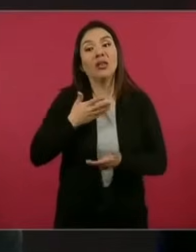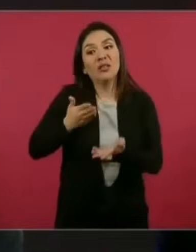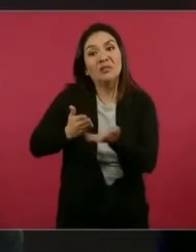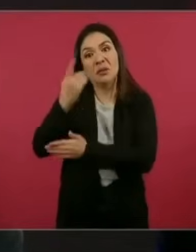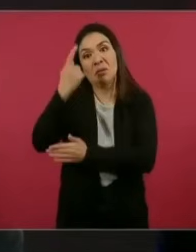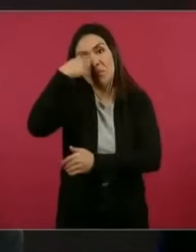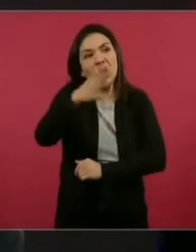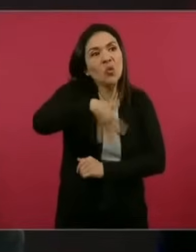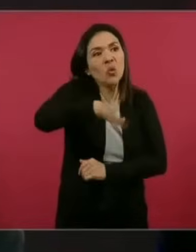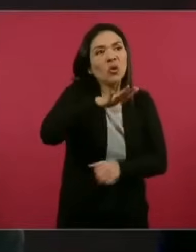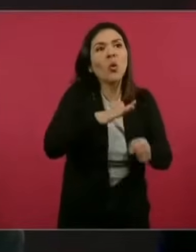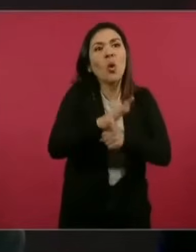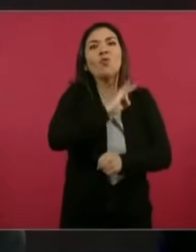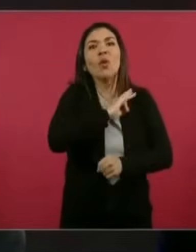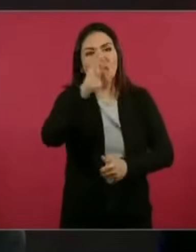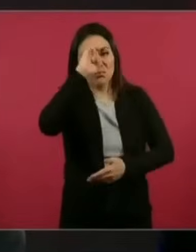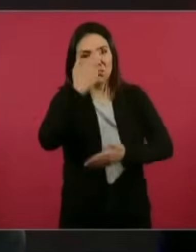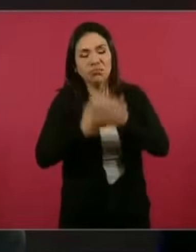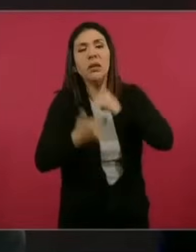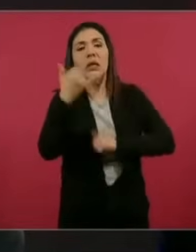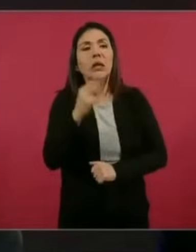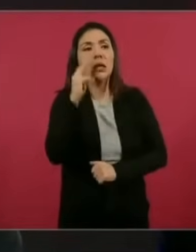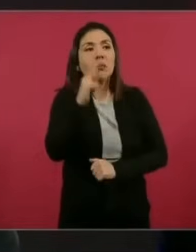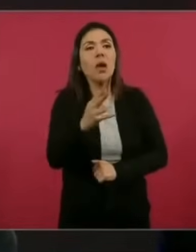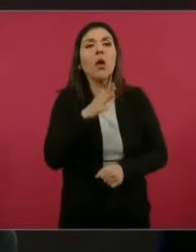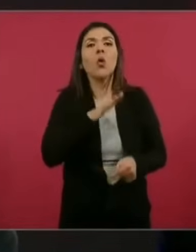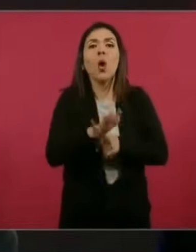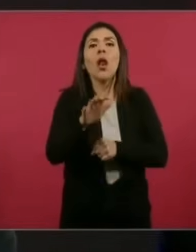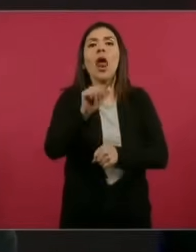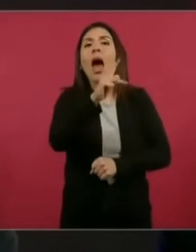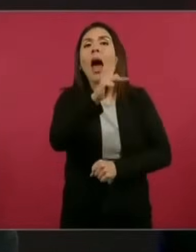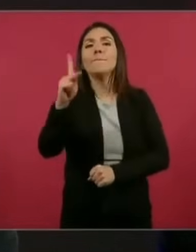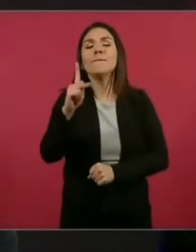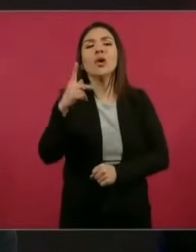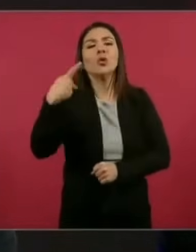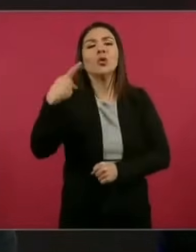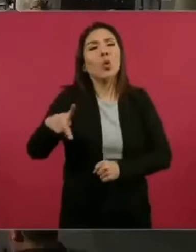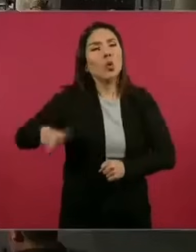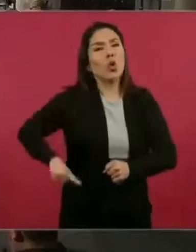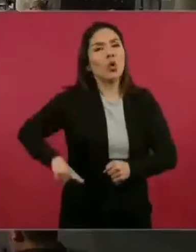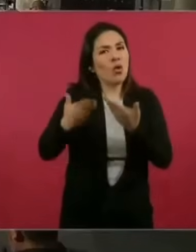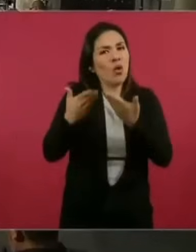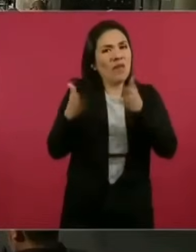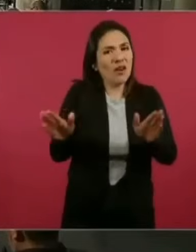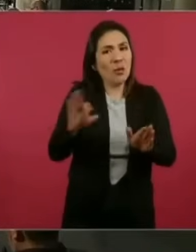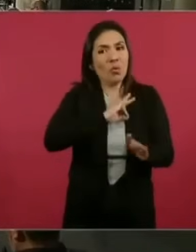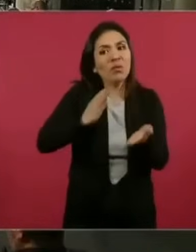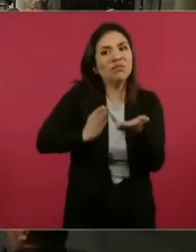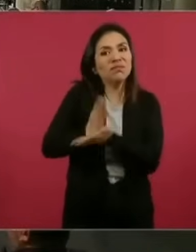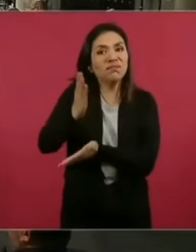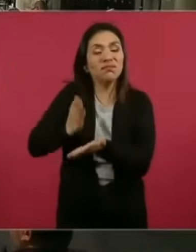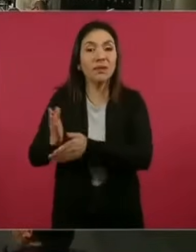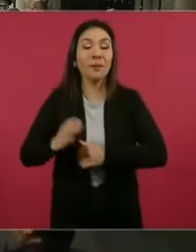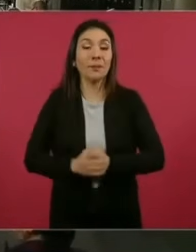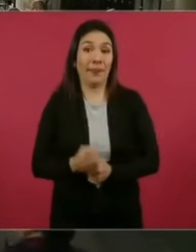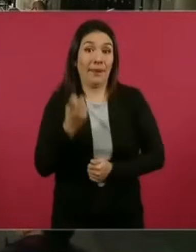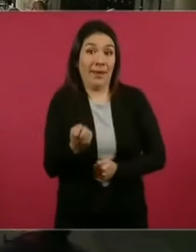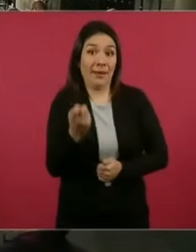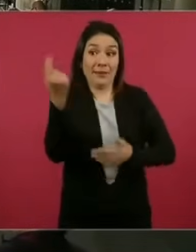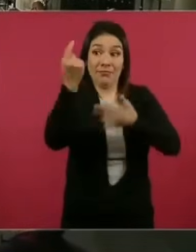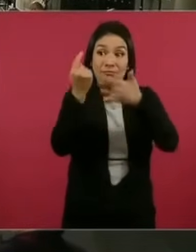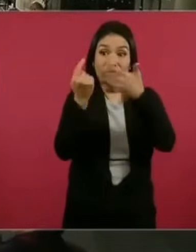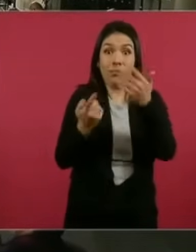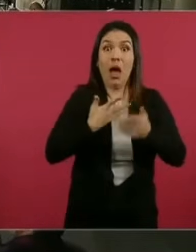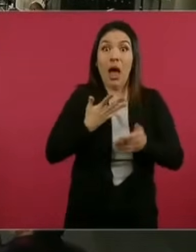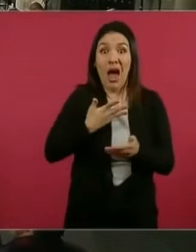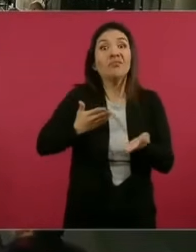vulnerabilidades y explotación de aplicaciones públicas. Eso es cómo y parte de los ataques que recibieron